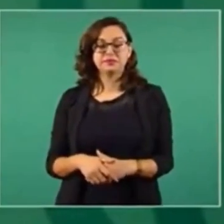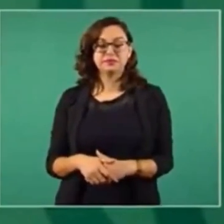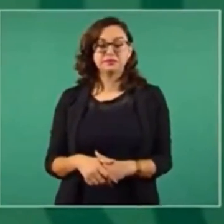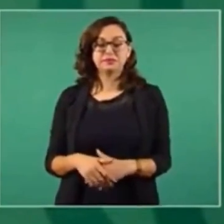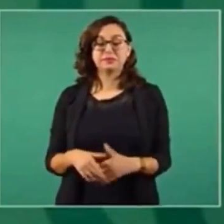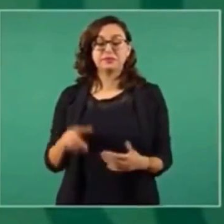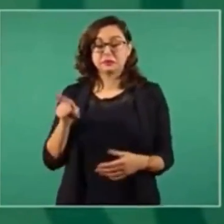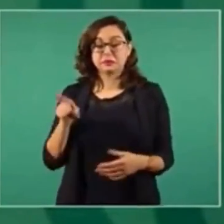ruso el el el el el el lo